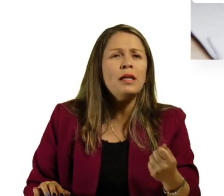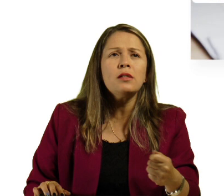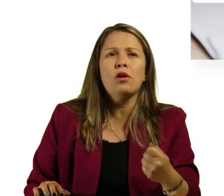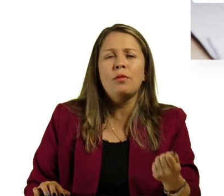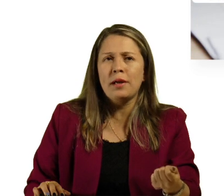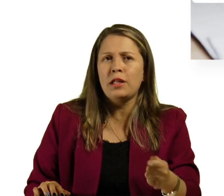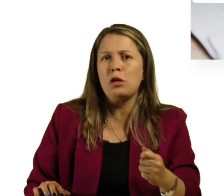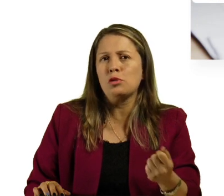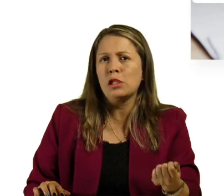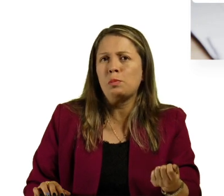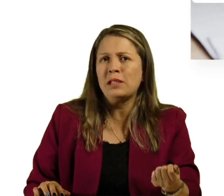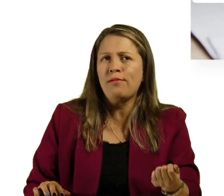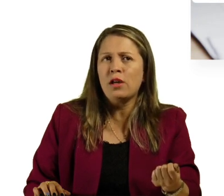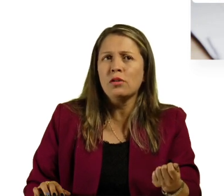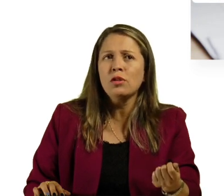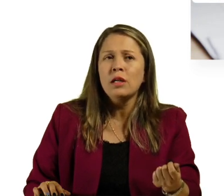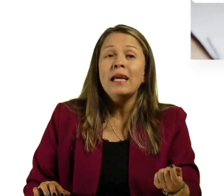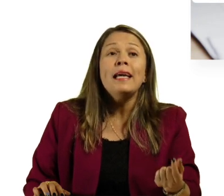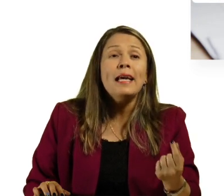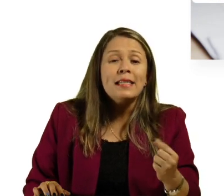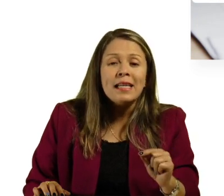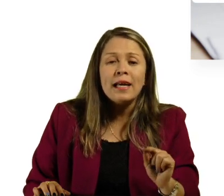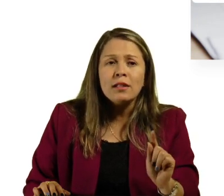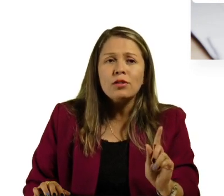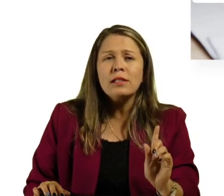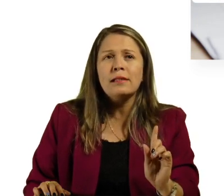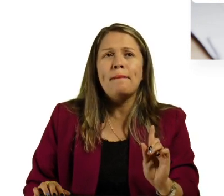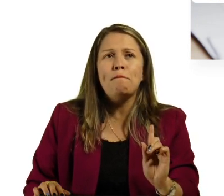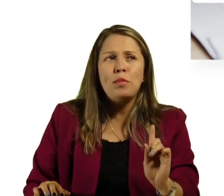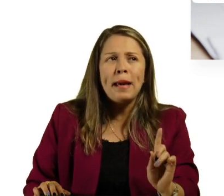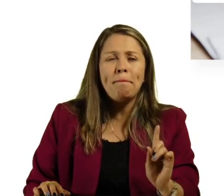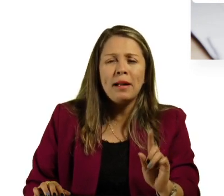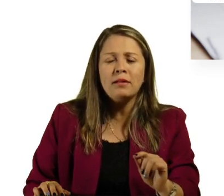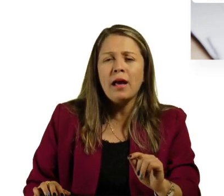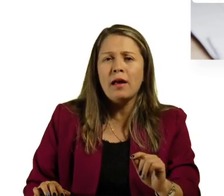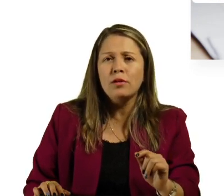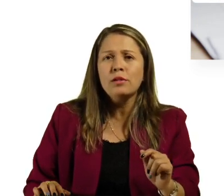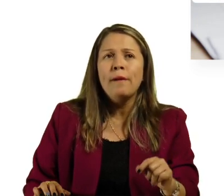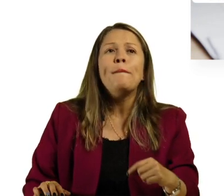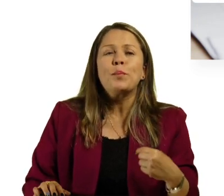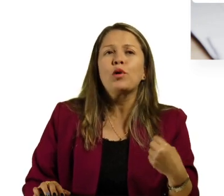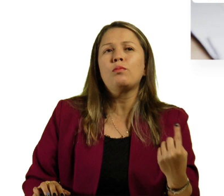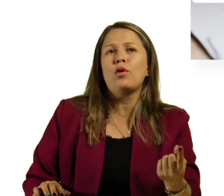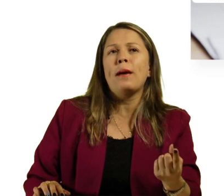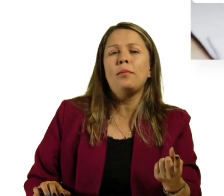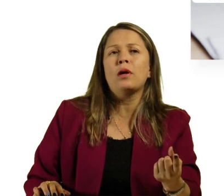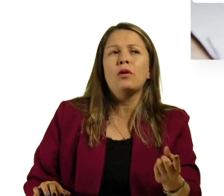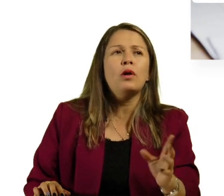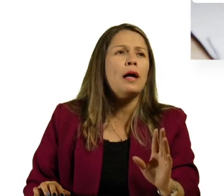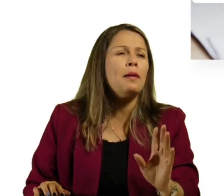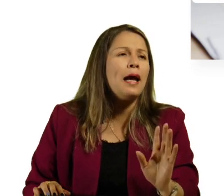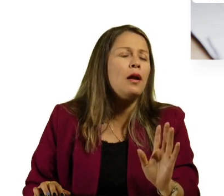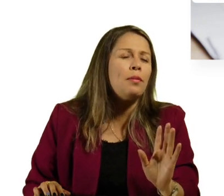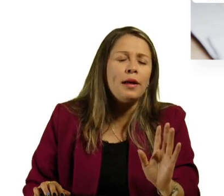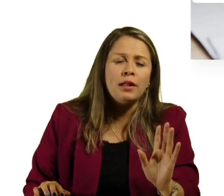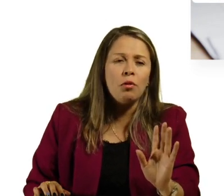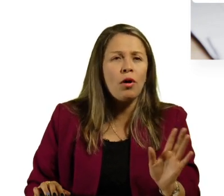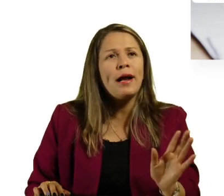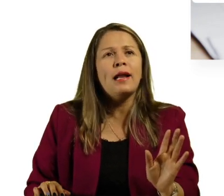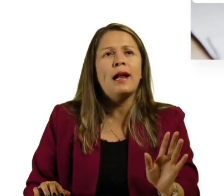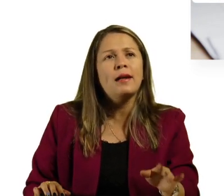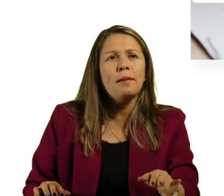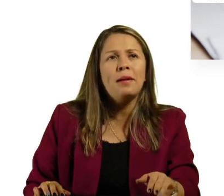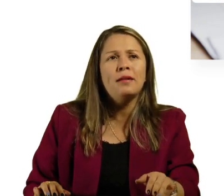logrando mis objetivos específicos y si esos están bien planteados, pues voy a poder lograr el